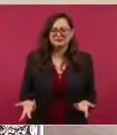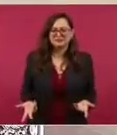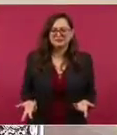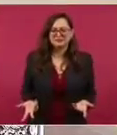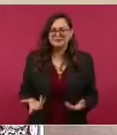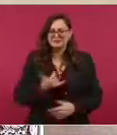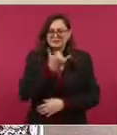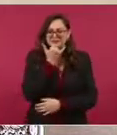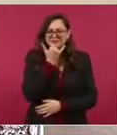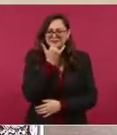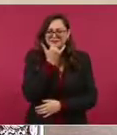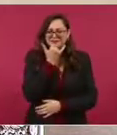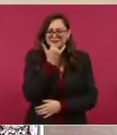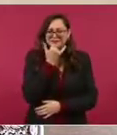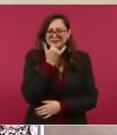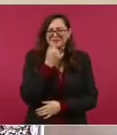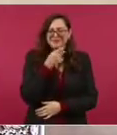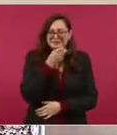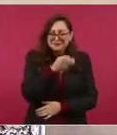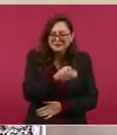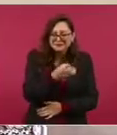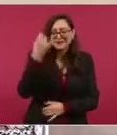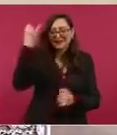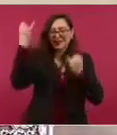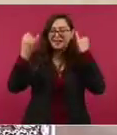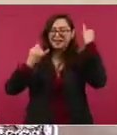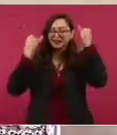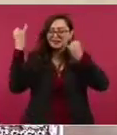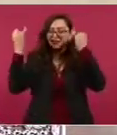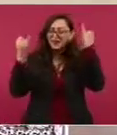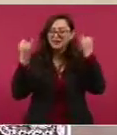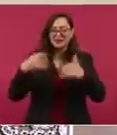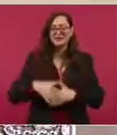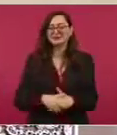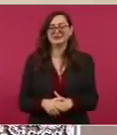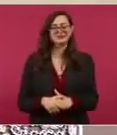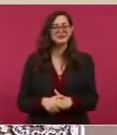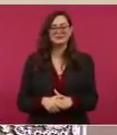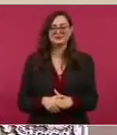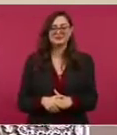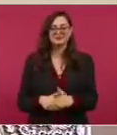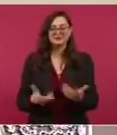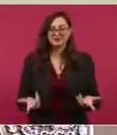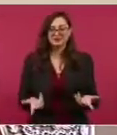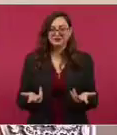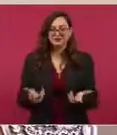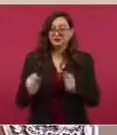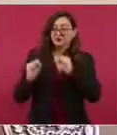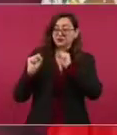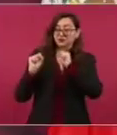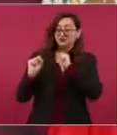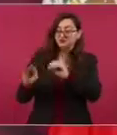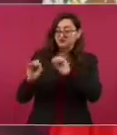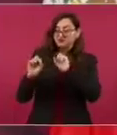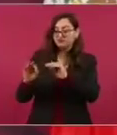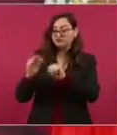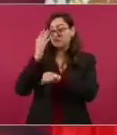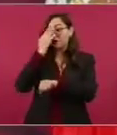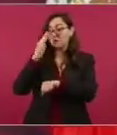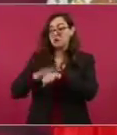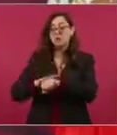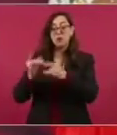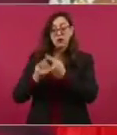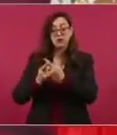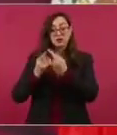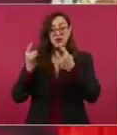partir de la presencia